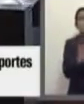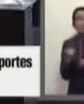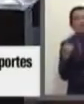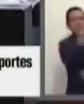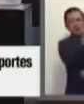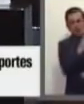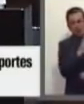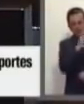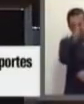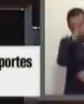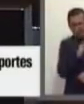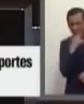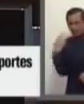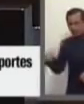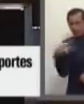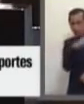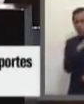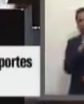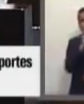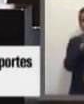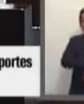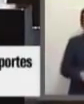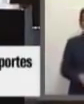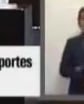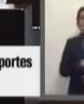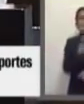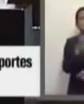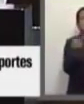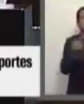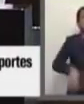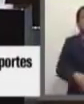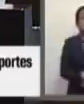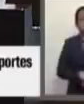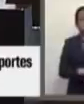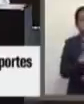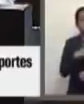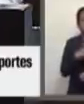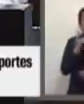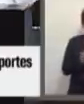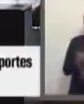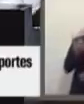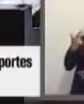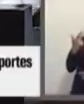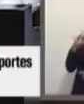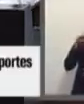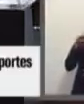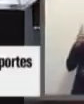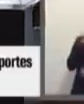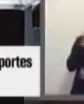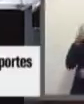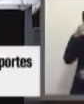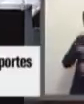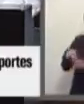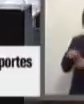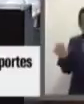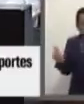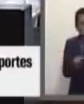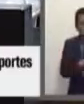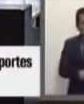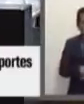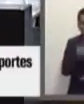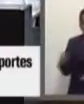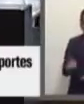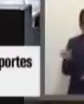eso perdieron, por eso tienen 7 diputados de mayoría, por eso el pueblo no los tolera, por eso los señala como el símbolo